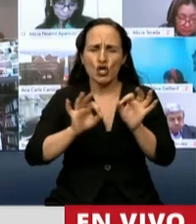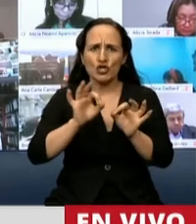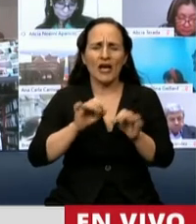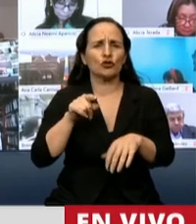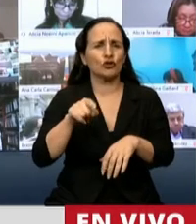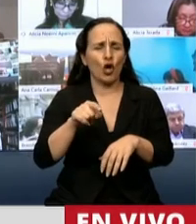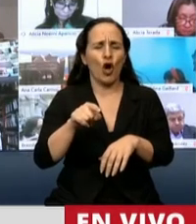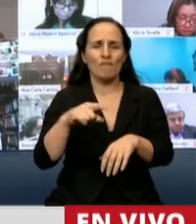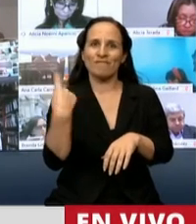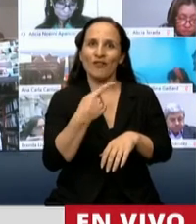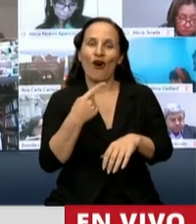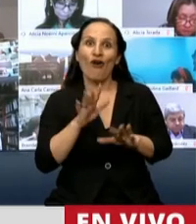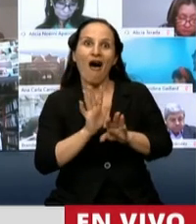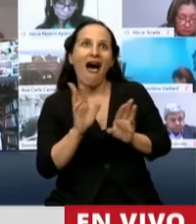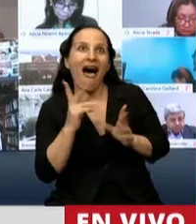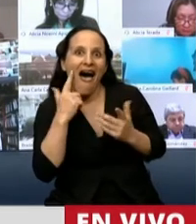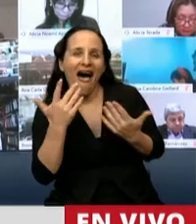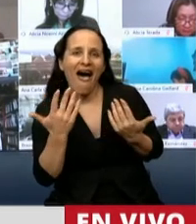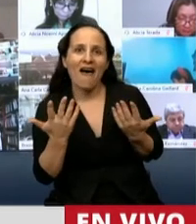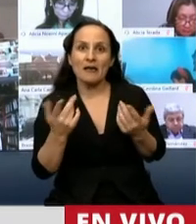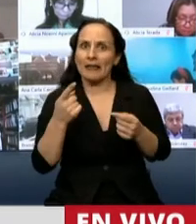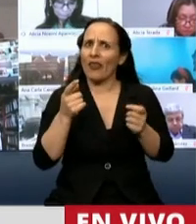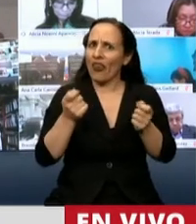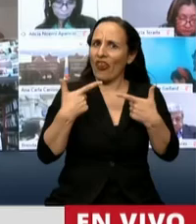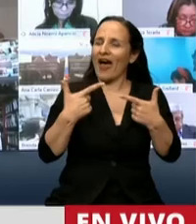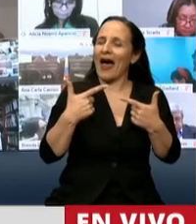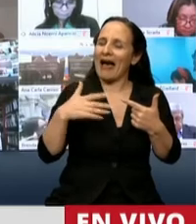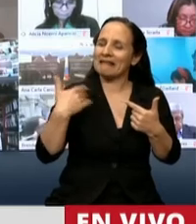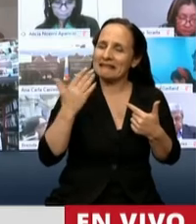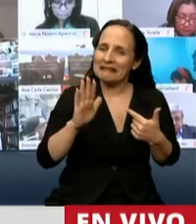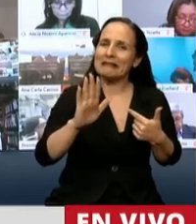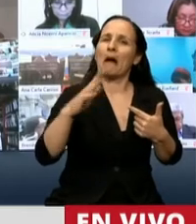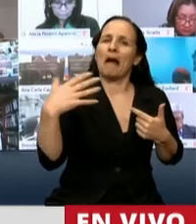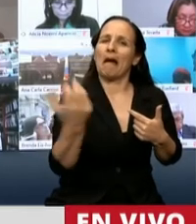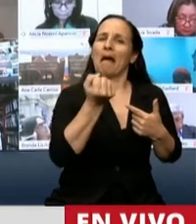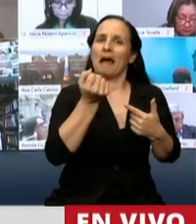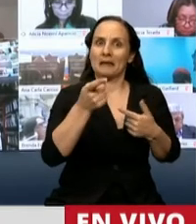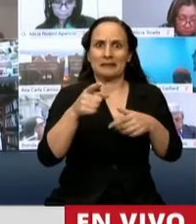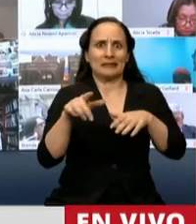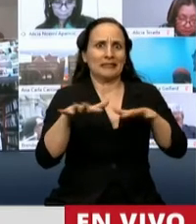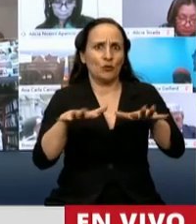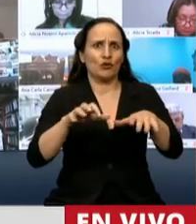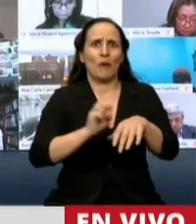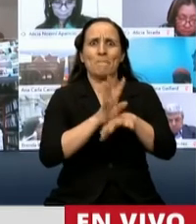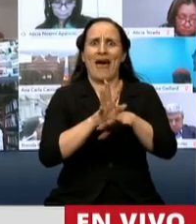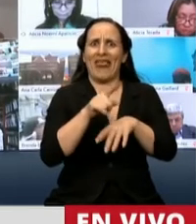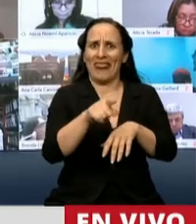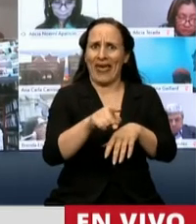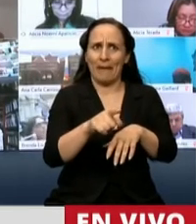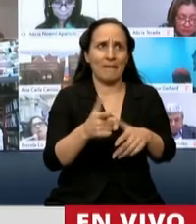genera expectativa y que también nos da una luz de esperanza en una pandemia que no da